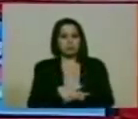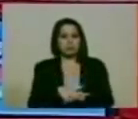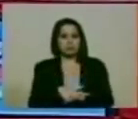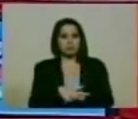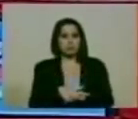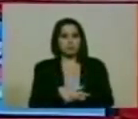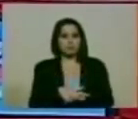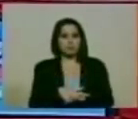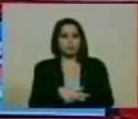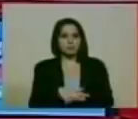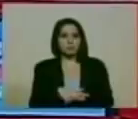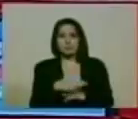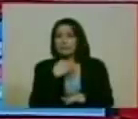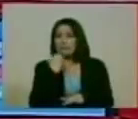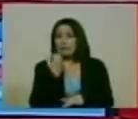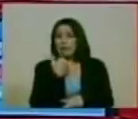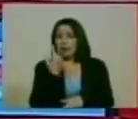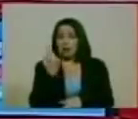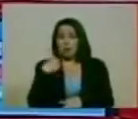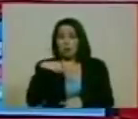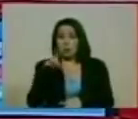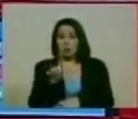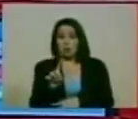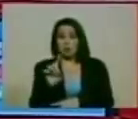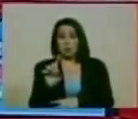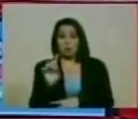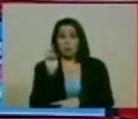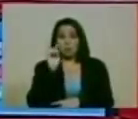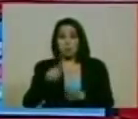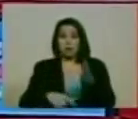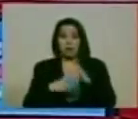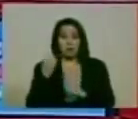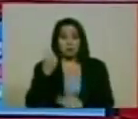Eso es algo único. Lo tenemos solo nosotros.